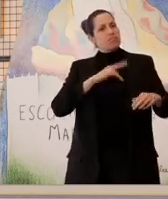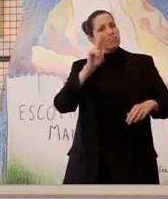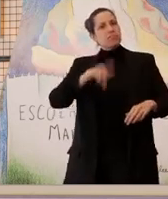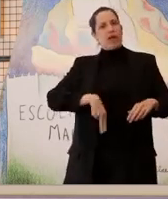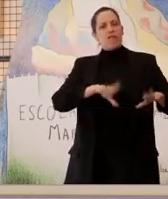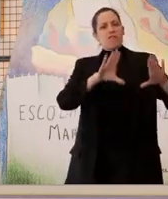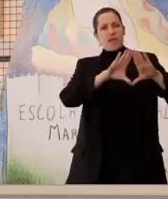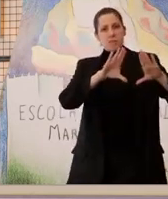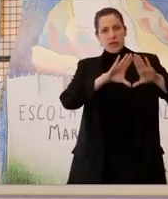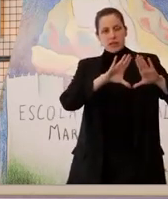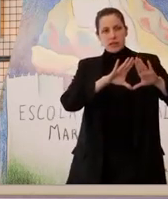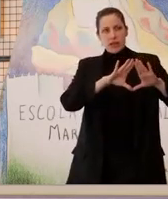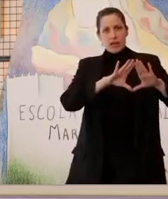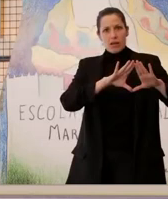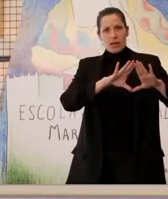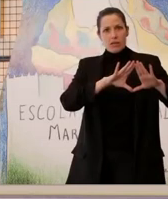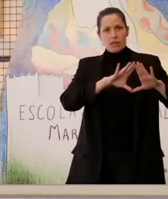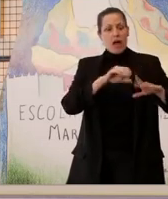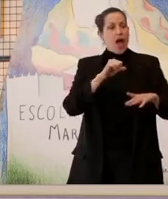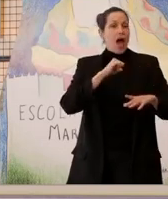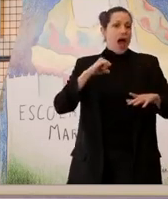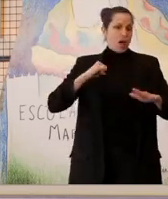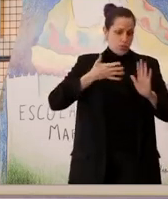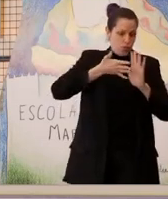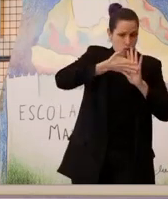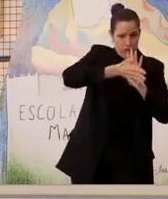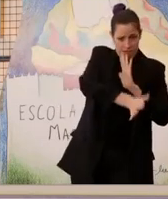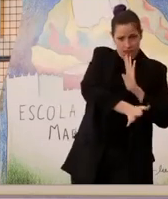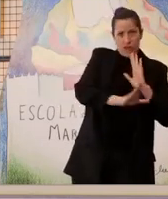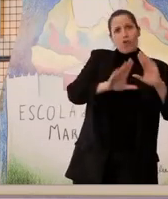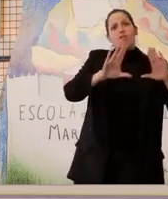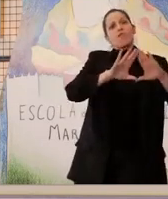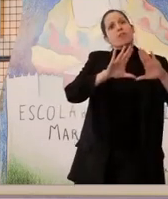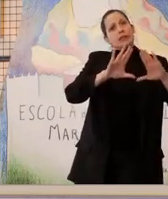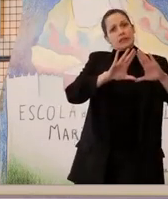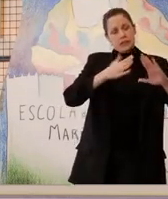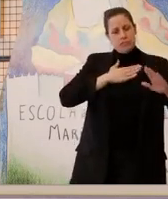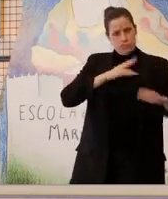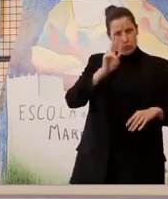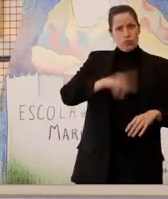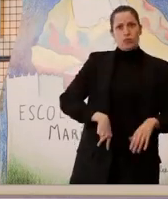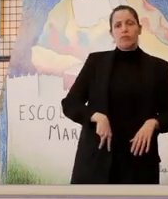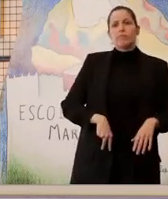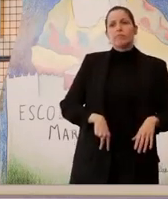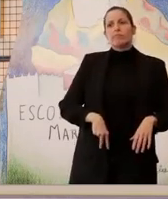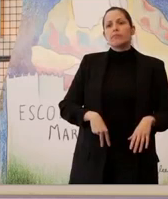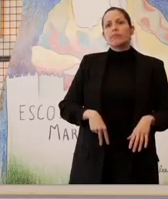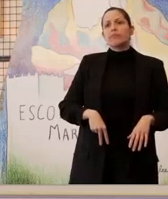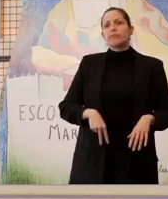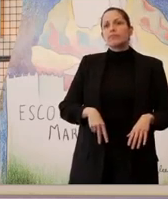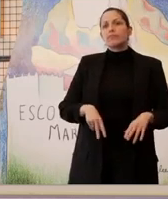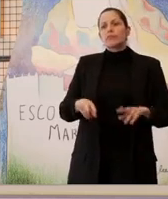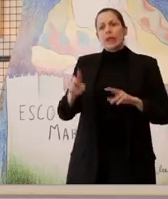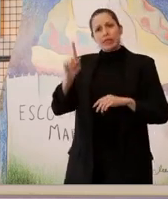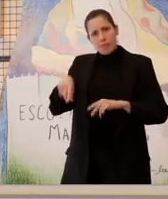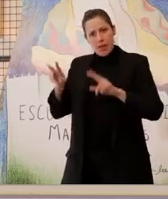esa autodefinición como feminista la pregunta es esa autodefinición de la nueva izquierda como